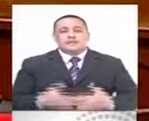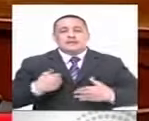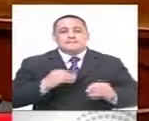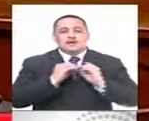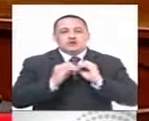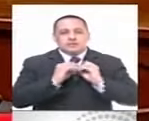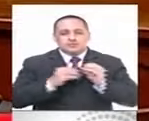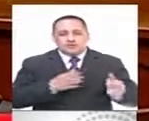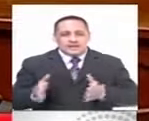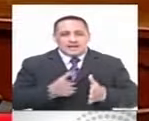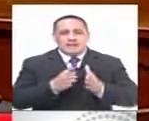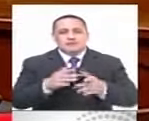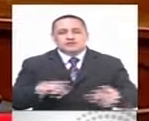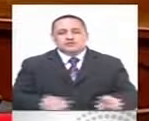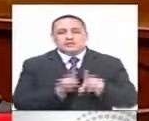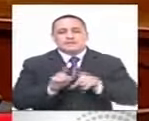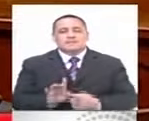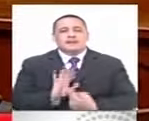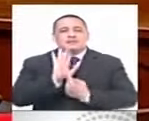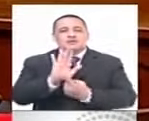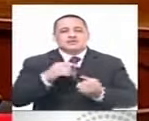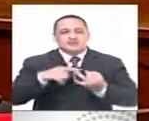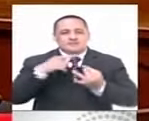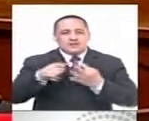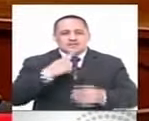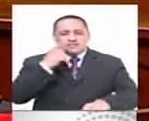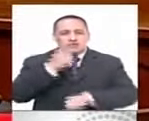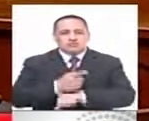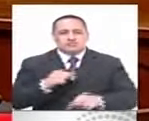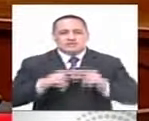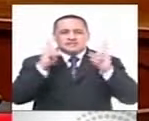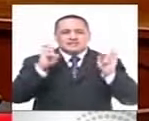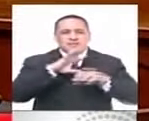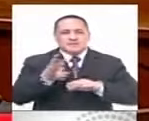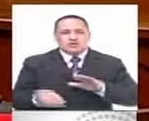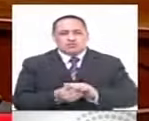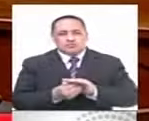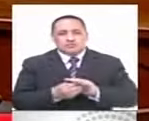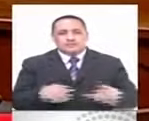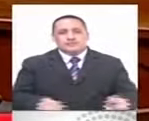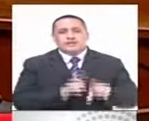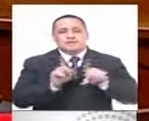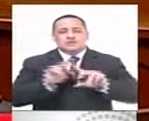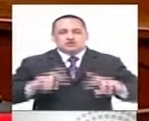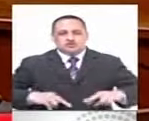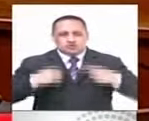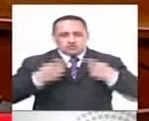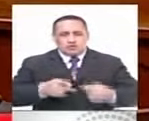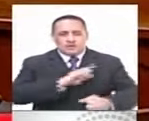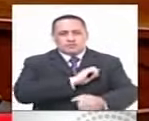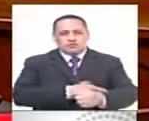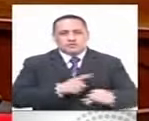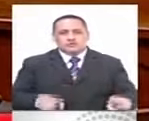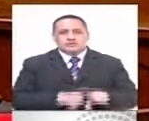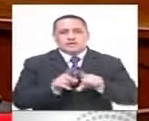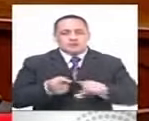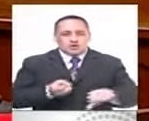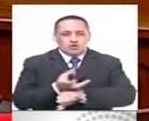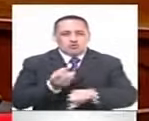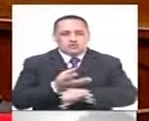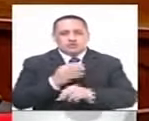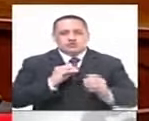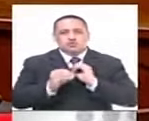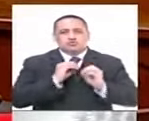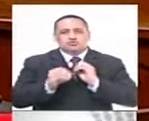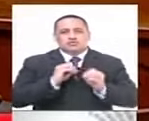Mejoramiento de los canales para la presentación de denuncias sobre actos de corrupción. Se potenciará e incentivará la